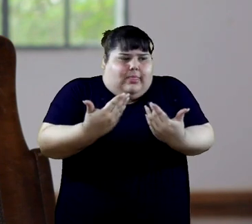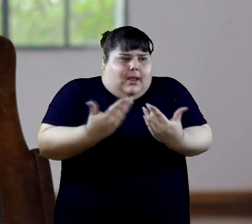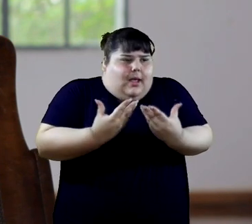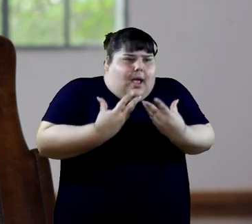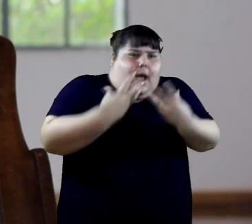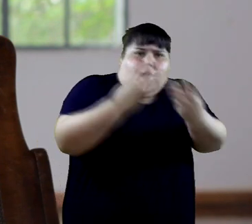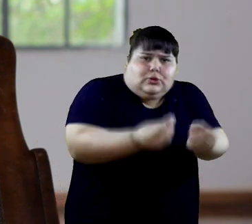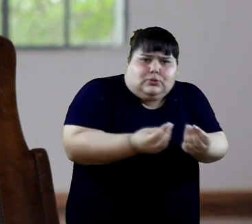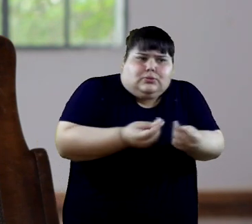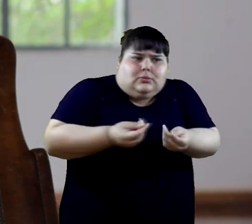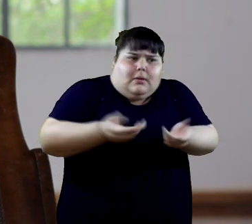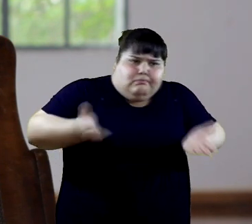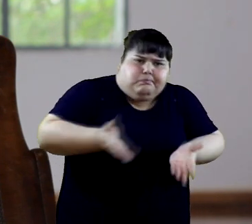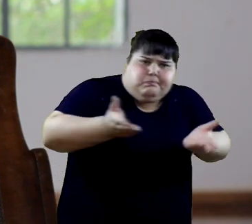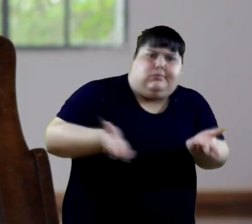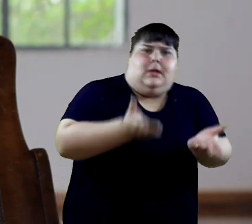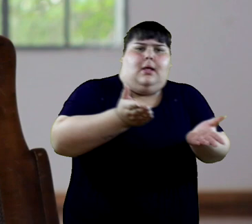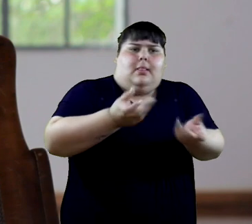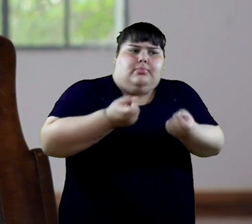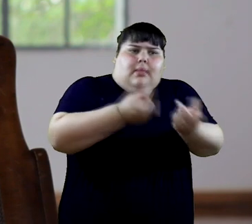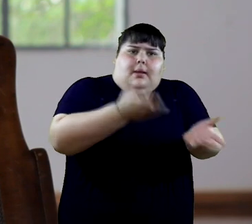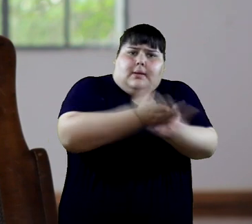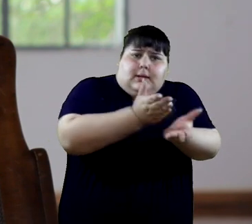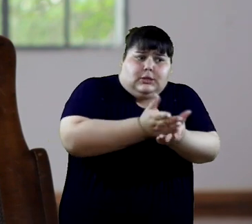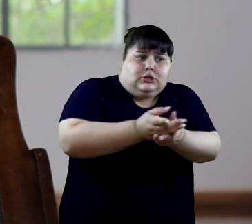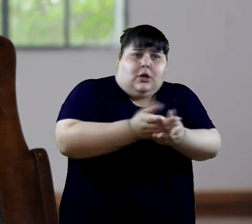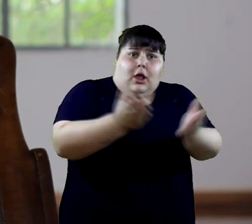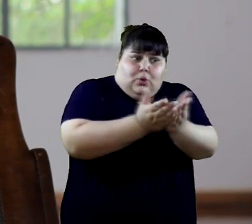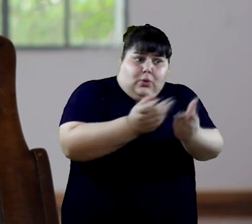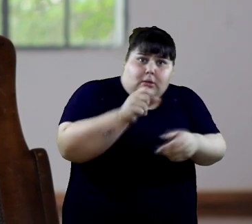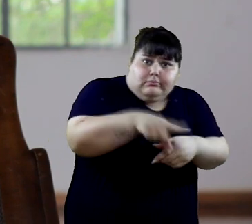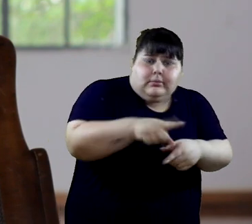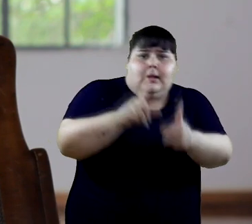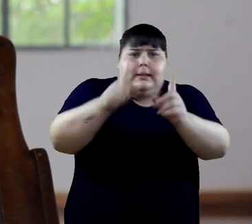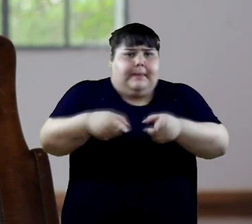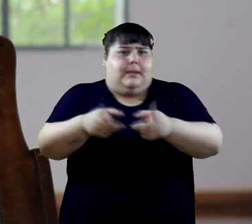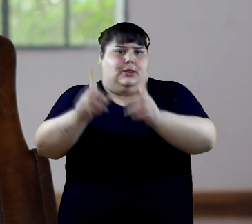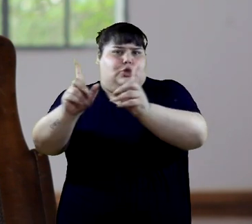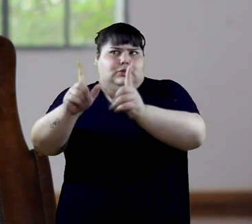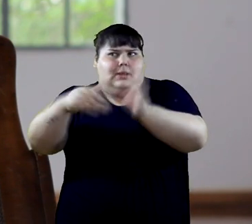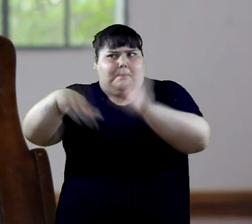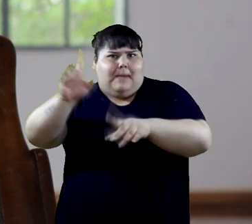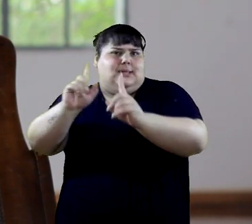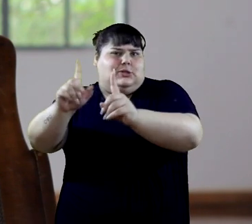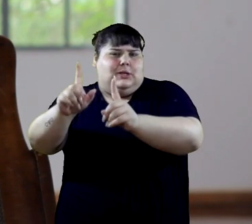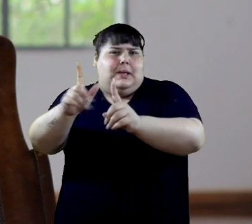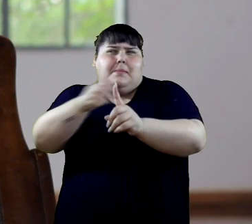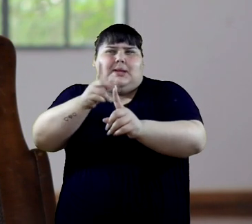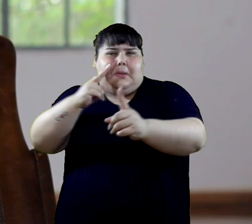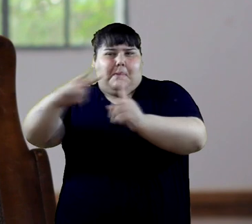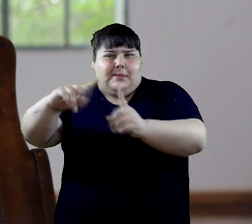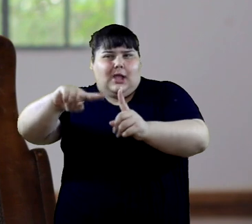ayudar, creo, y garantizar derechos. Ayudar a mis estudiantes y sobre todo a los docentes, porque creo que ya hay